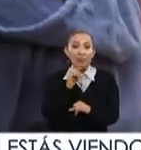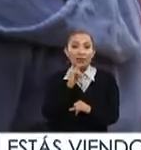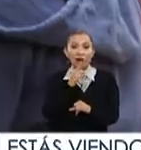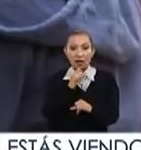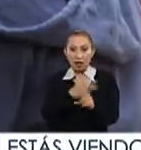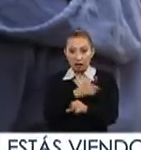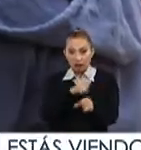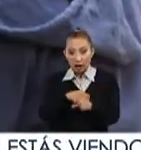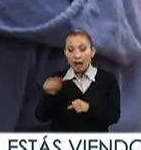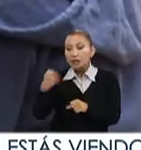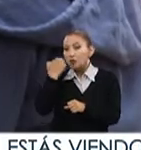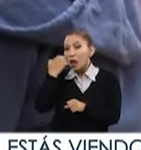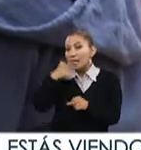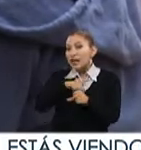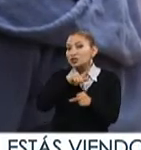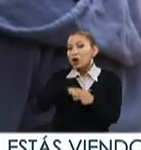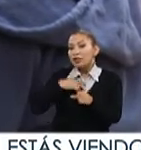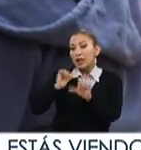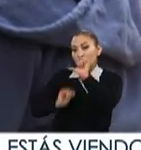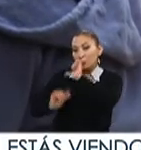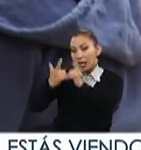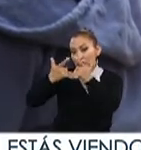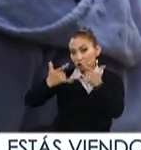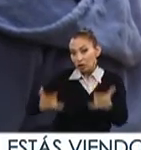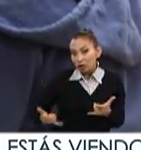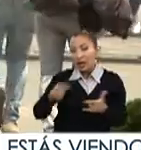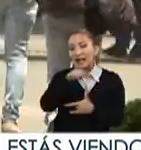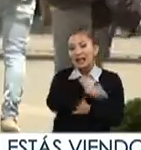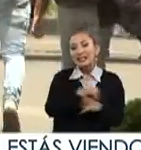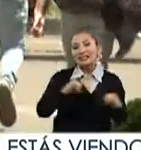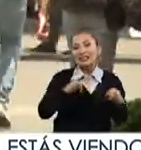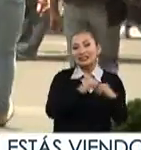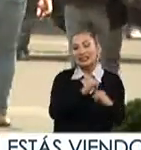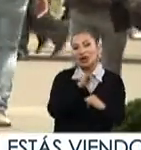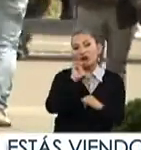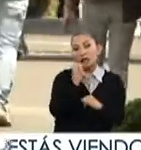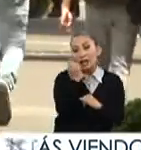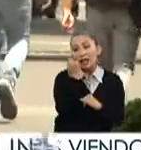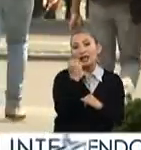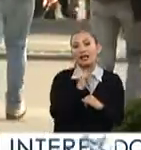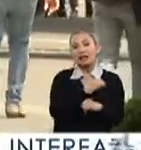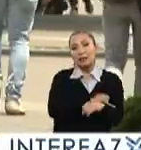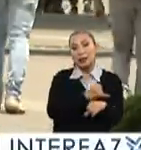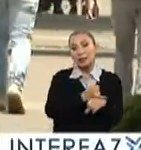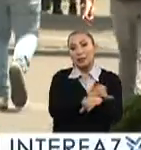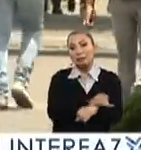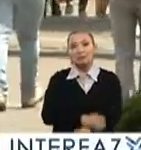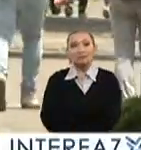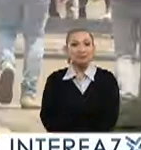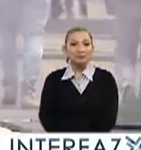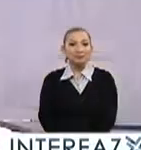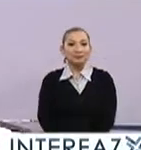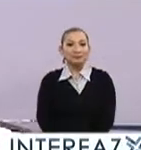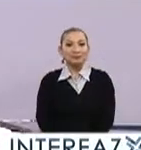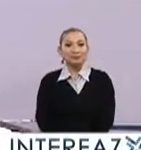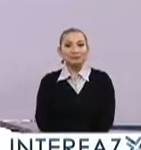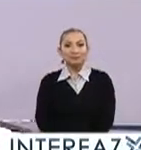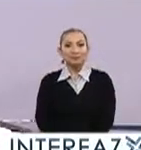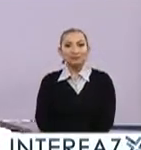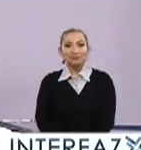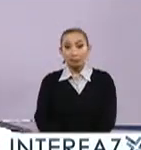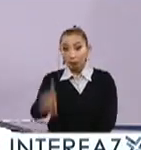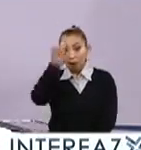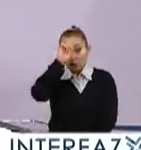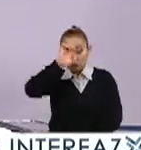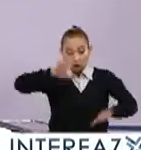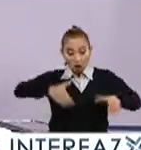Pedagógica Nacional, la Escuela Nacional de Antropología e Historia y el Instituto Tecnológico de Iztapalapa. Y los